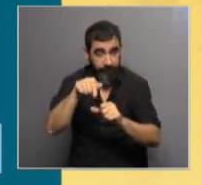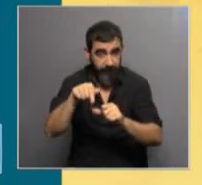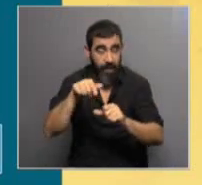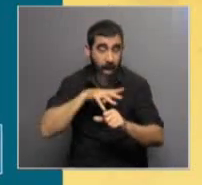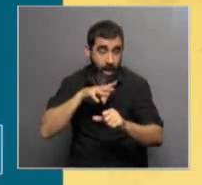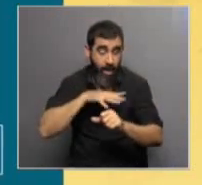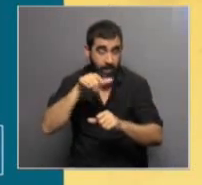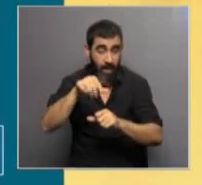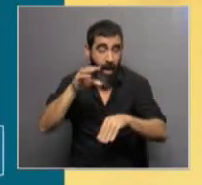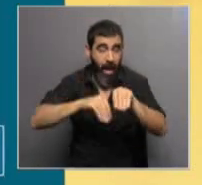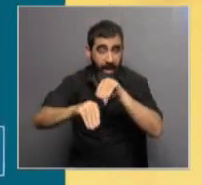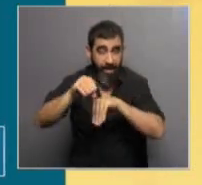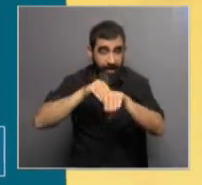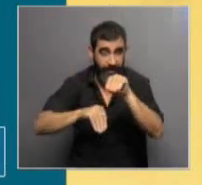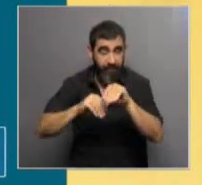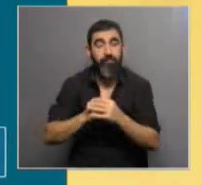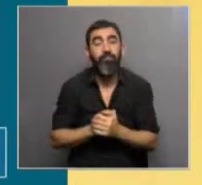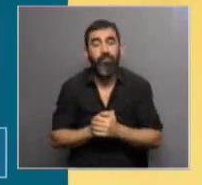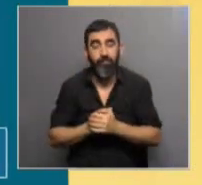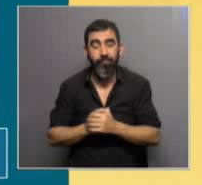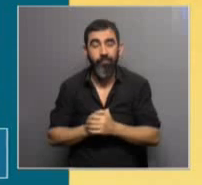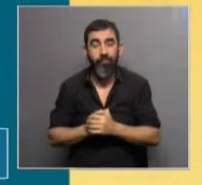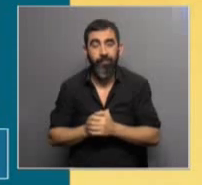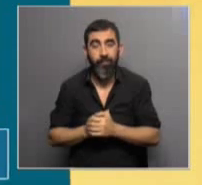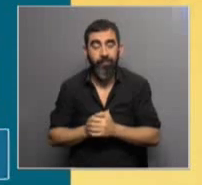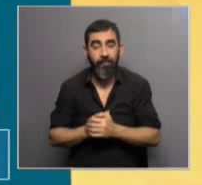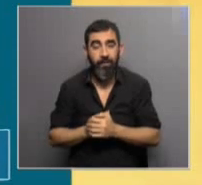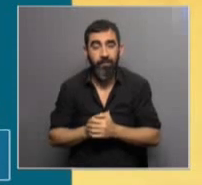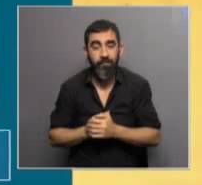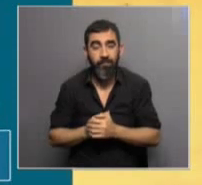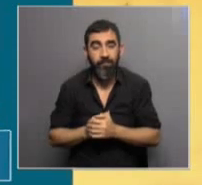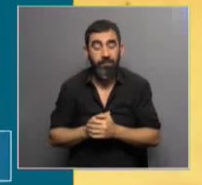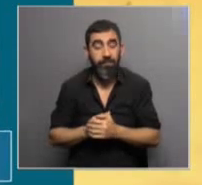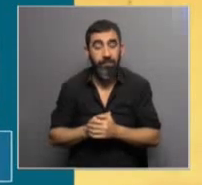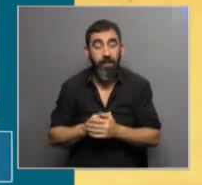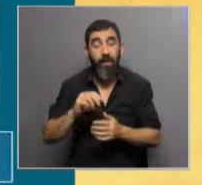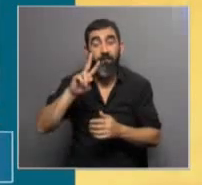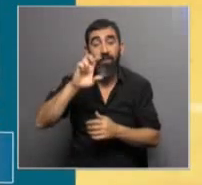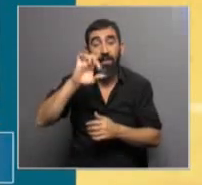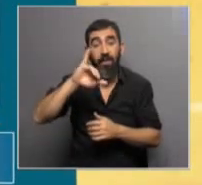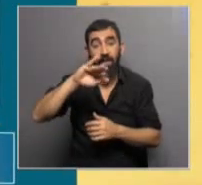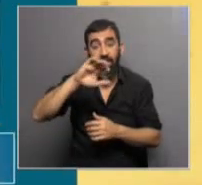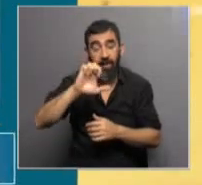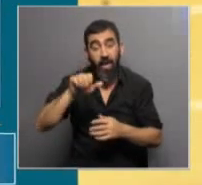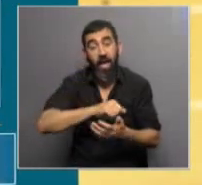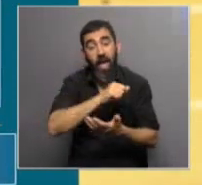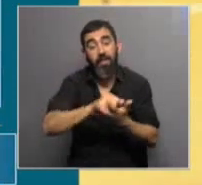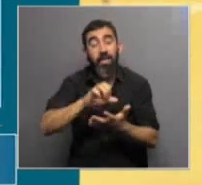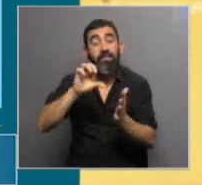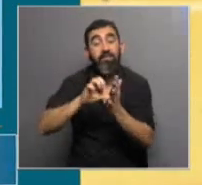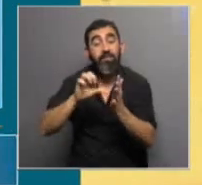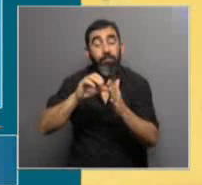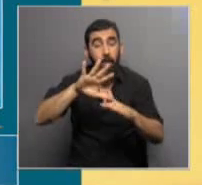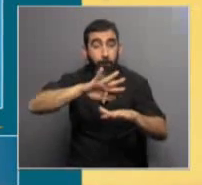circulando la arena desde la serpiente hasta el sistema marino litoral que la transporta pasando por campos lunares de